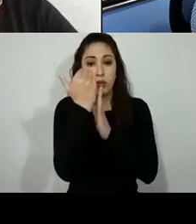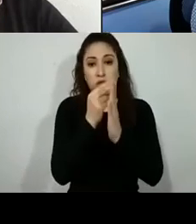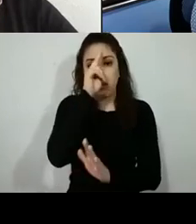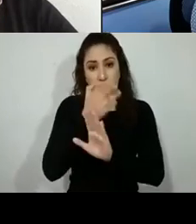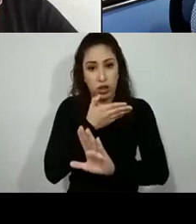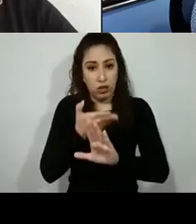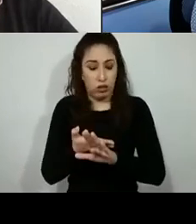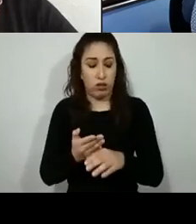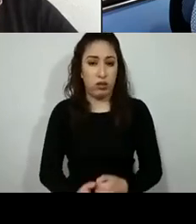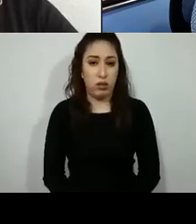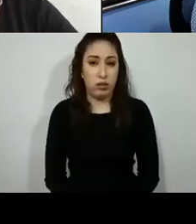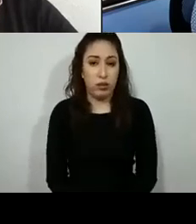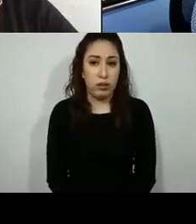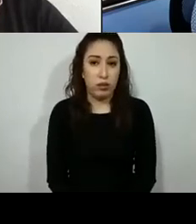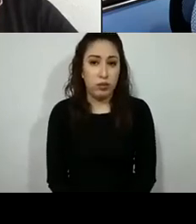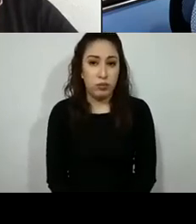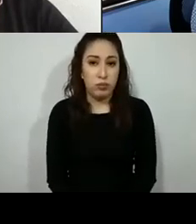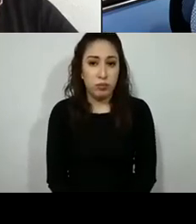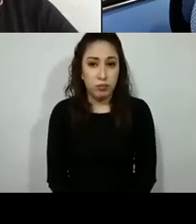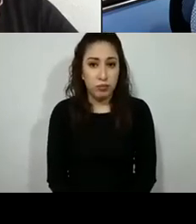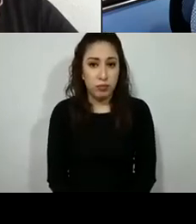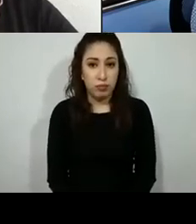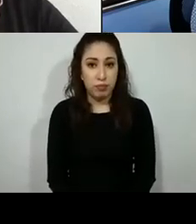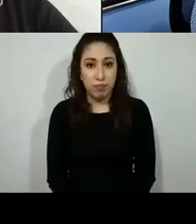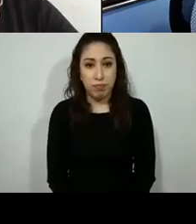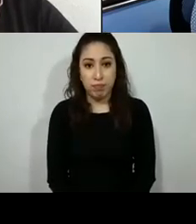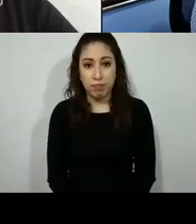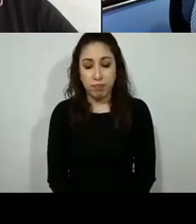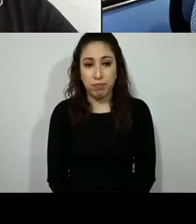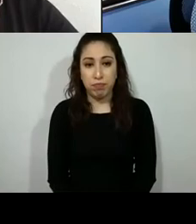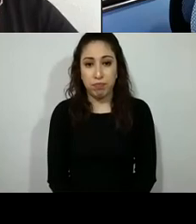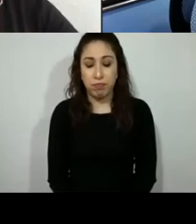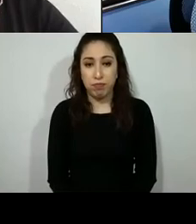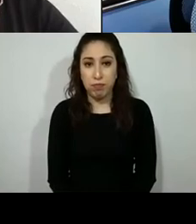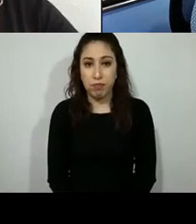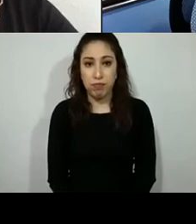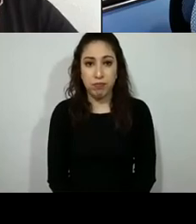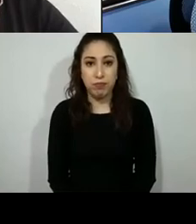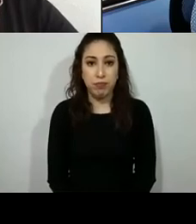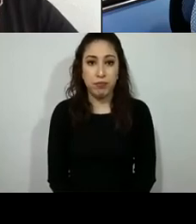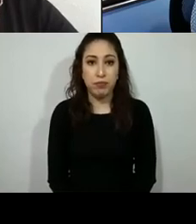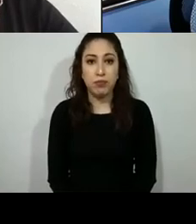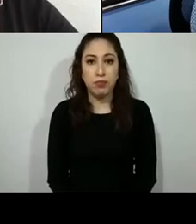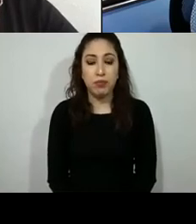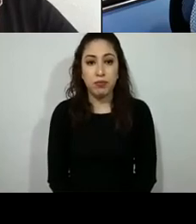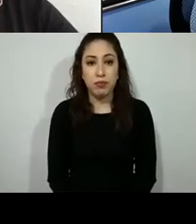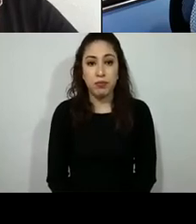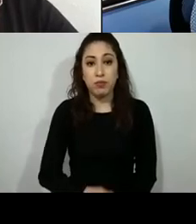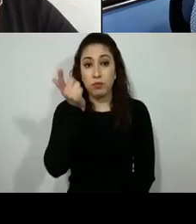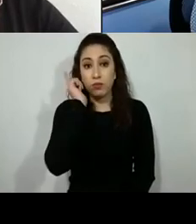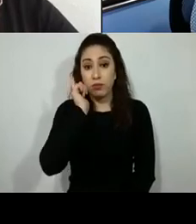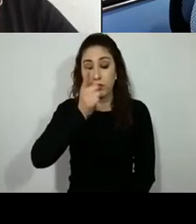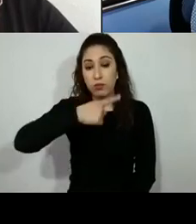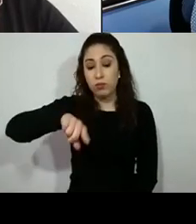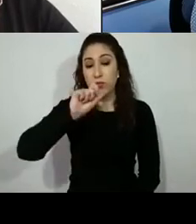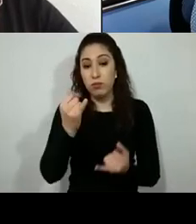Ese gobierno es de responsable en Iztapalapa, ojalá mejoren las condiciones del agua,